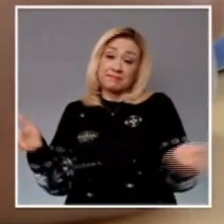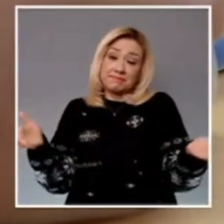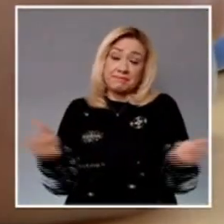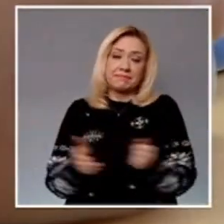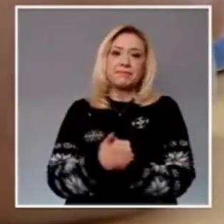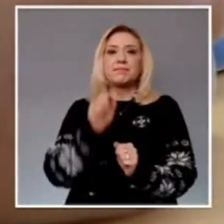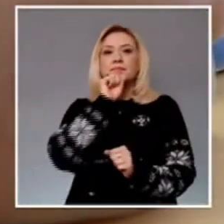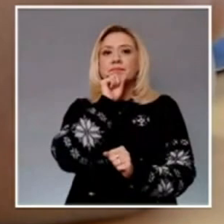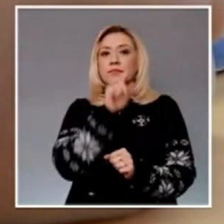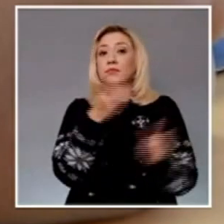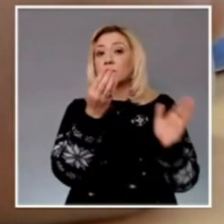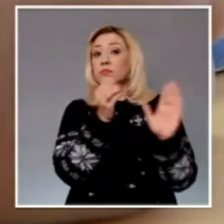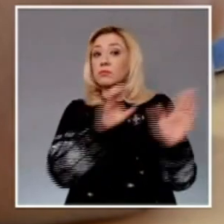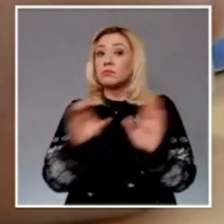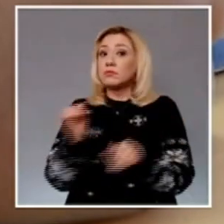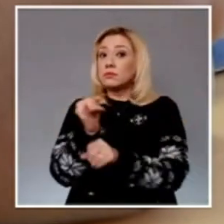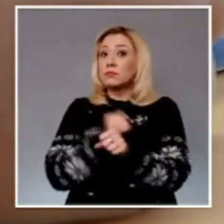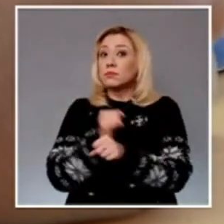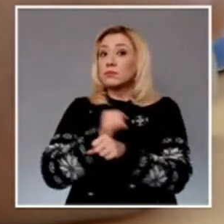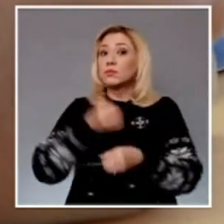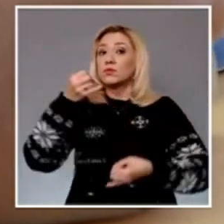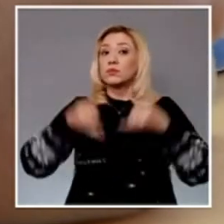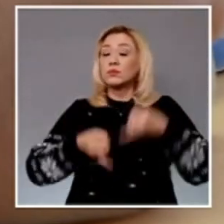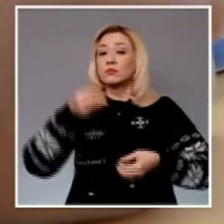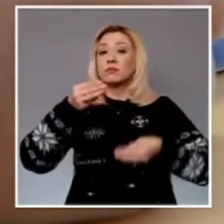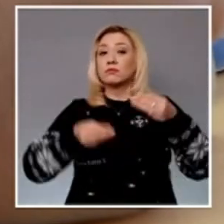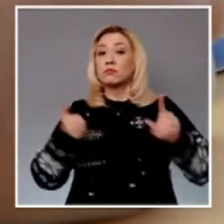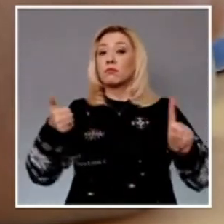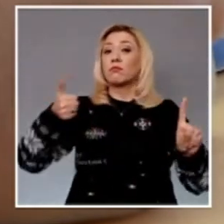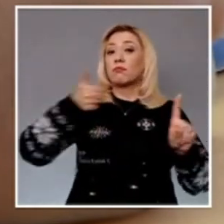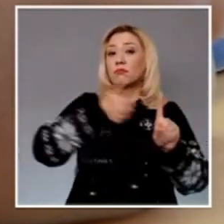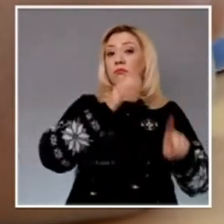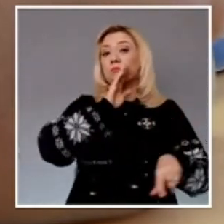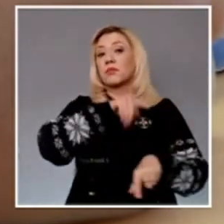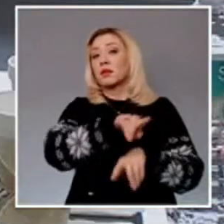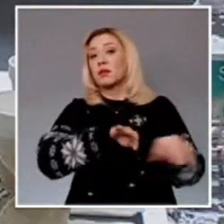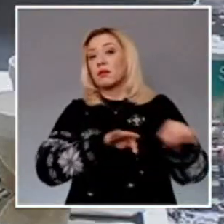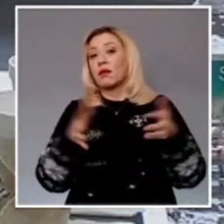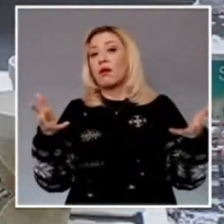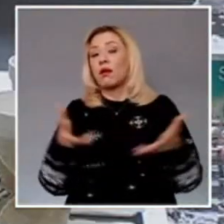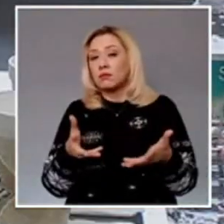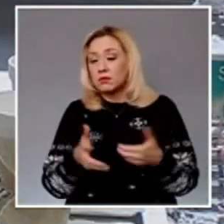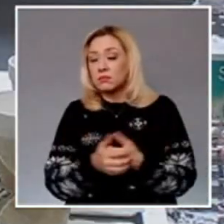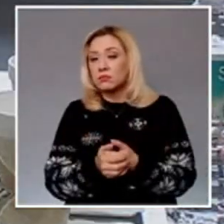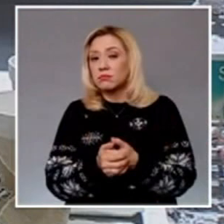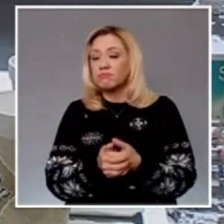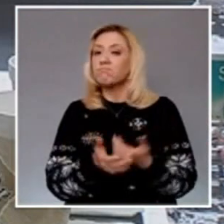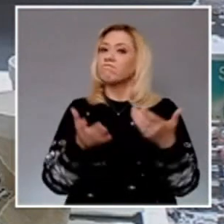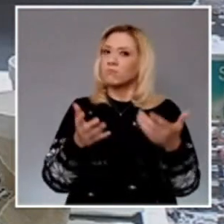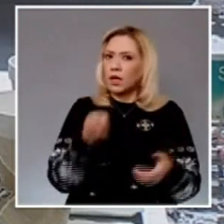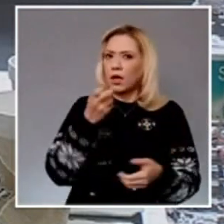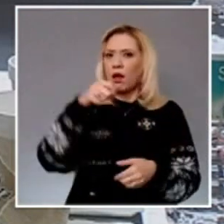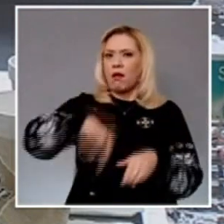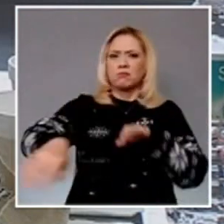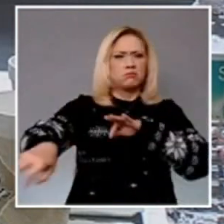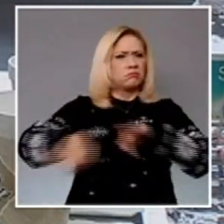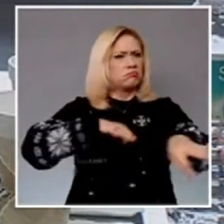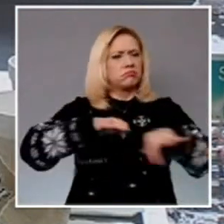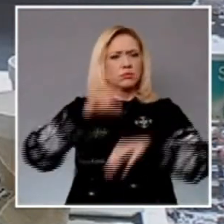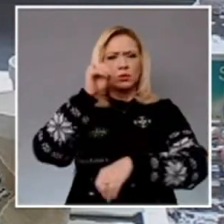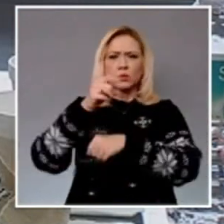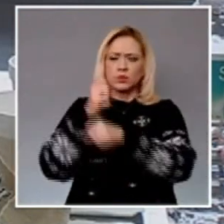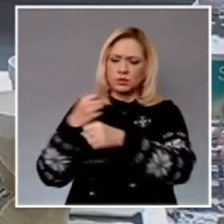juezas, jueces, magistradas y magistrados. Estas son algunas de las acciones emprendidas en este primer año de la gestión de la